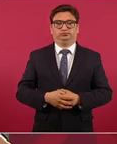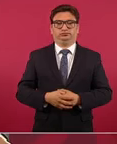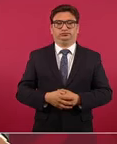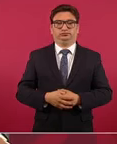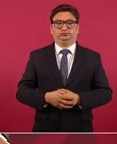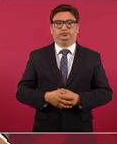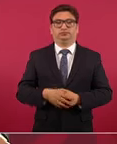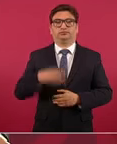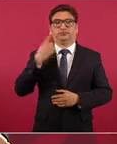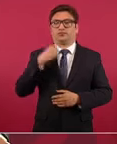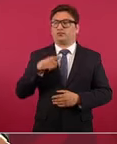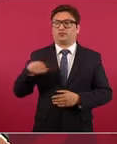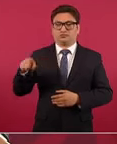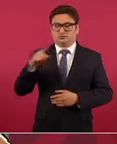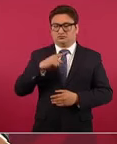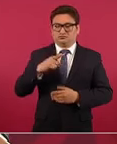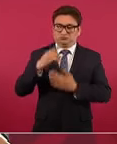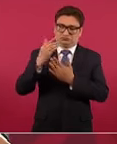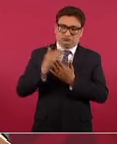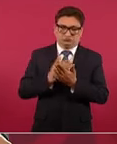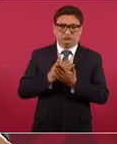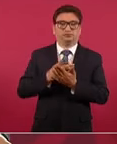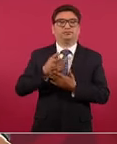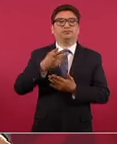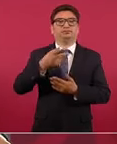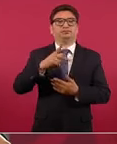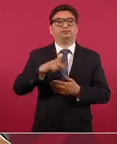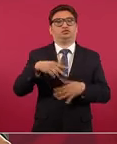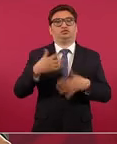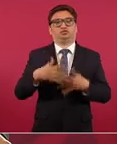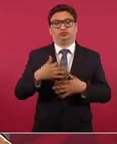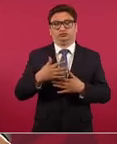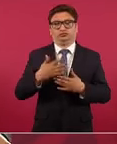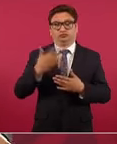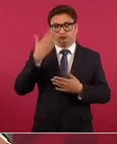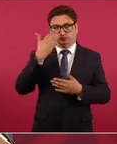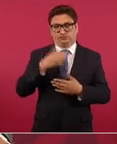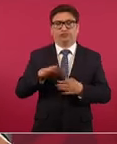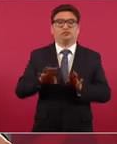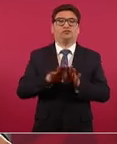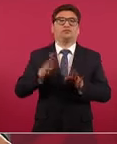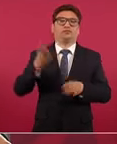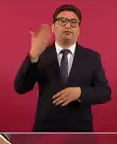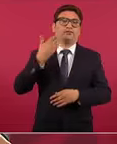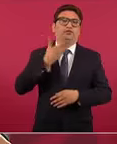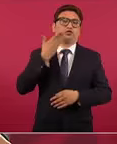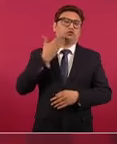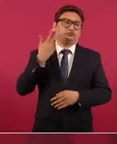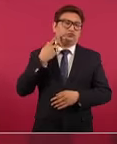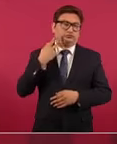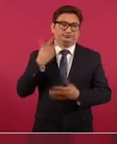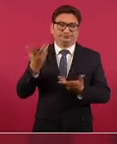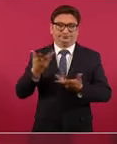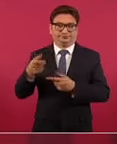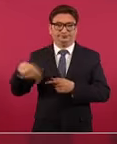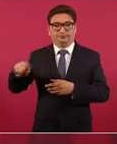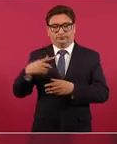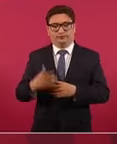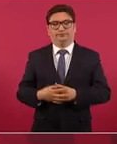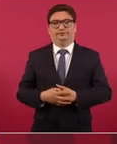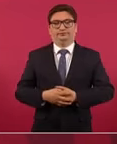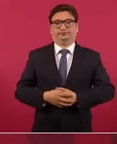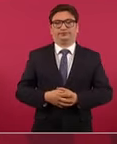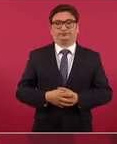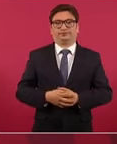reducir la cantidad pero era la tónica era la política que se